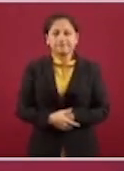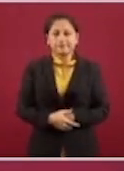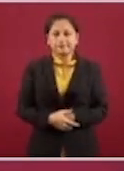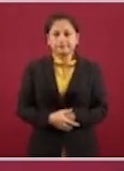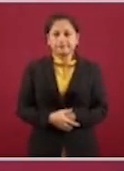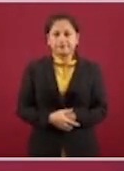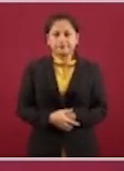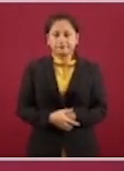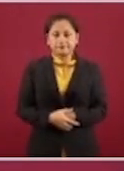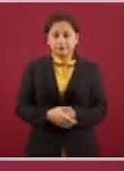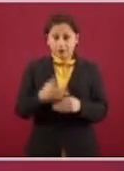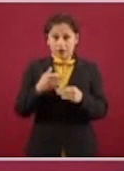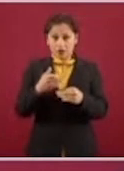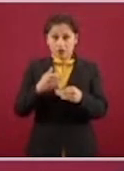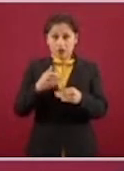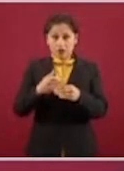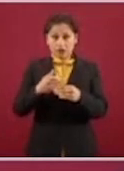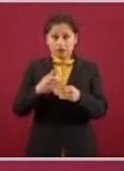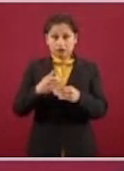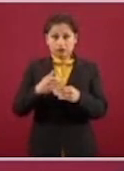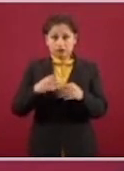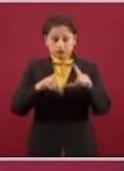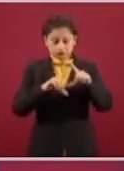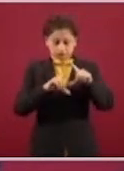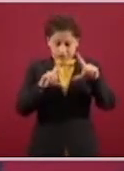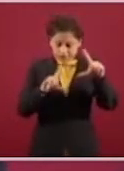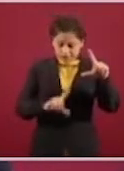Se está demostrando que el pueblo de México es un pueblo